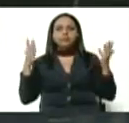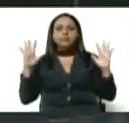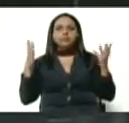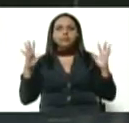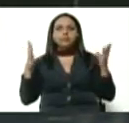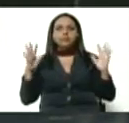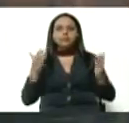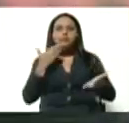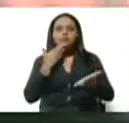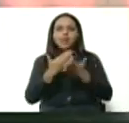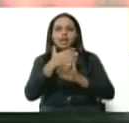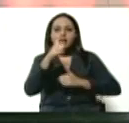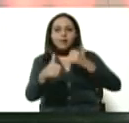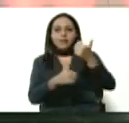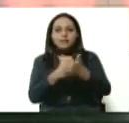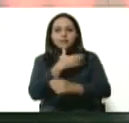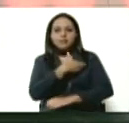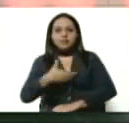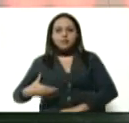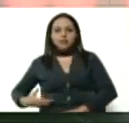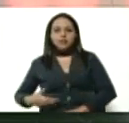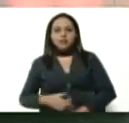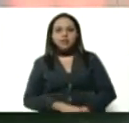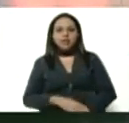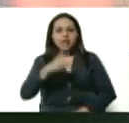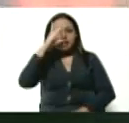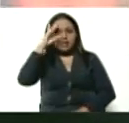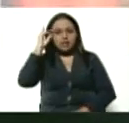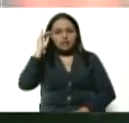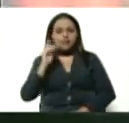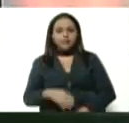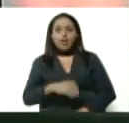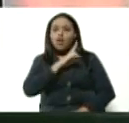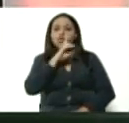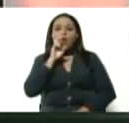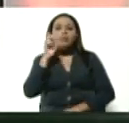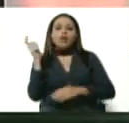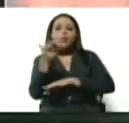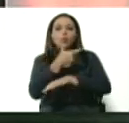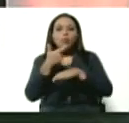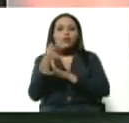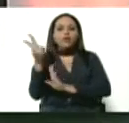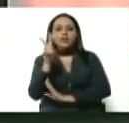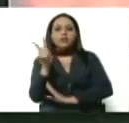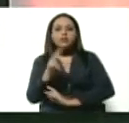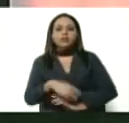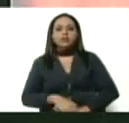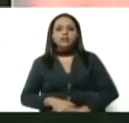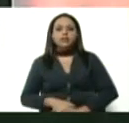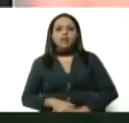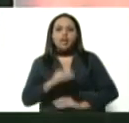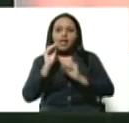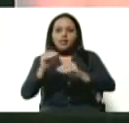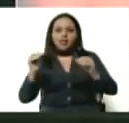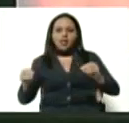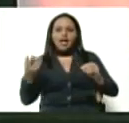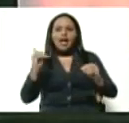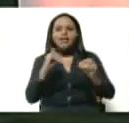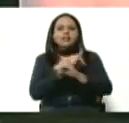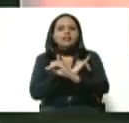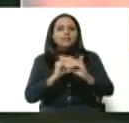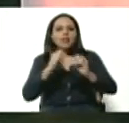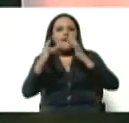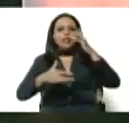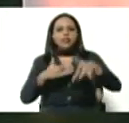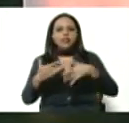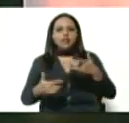Gracias, la vicepresidenta ejecutiva de la República, Delcy Rodríguez. En nombre del gobierno de la República Bolivariana de Venezuela, se les anuncia que ha concluido el acto